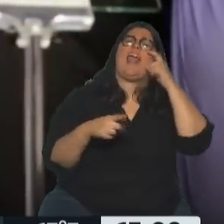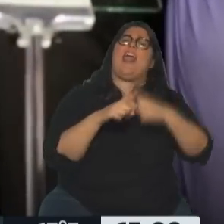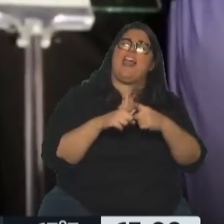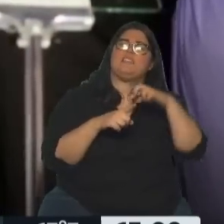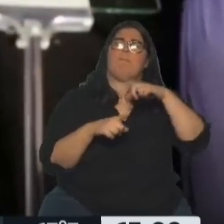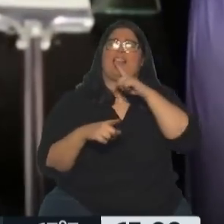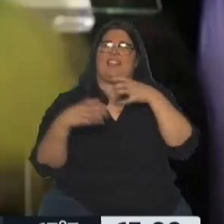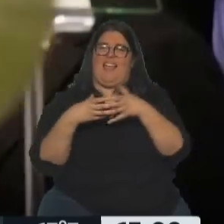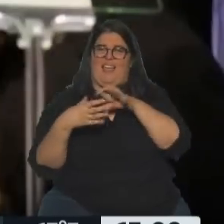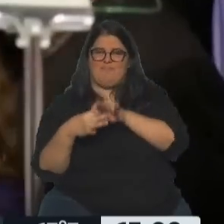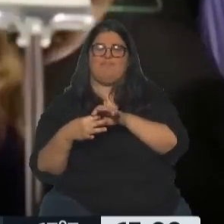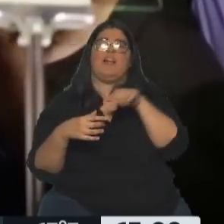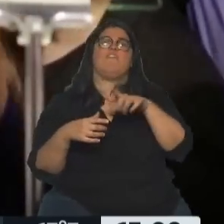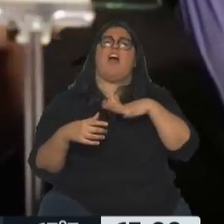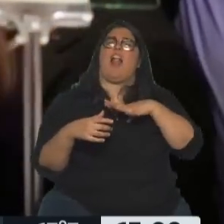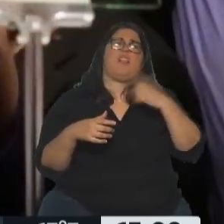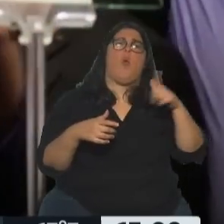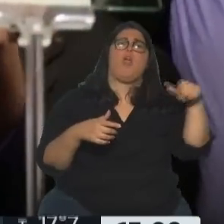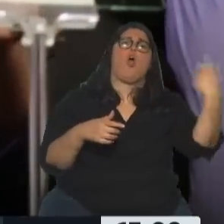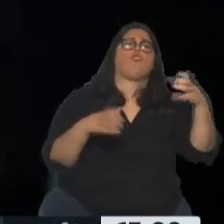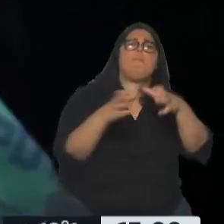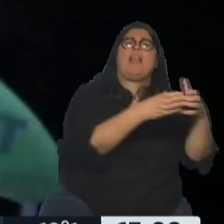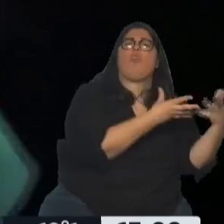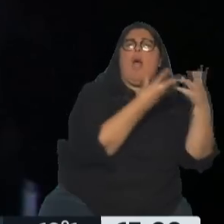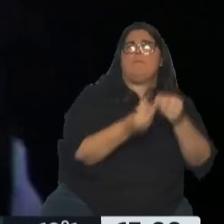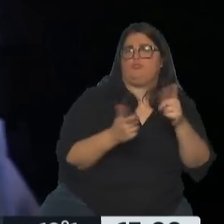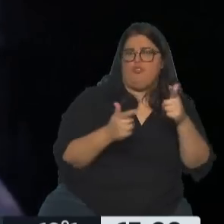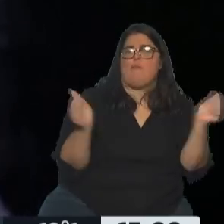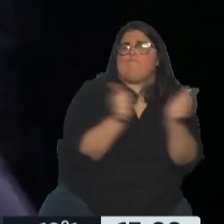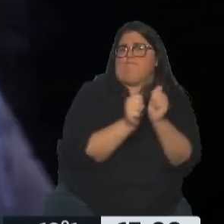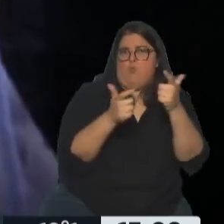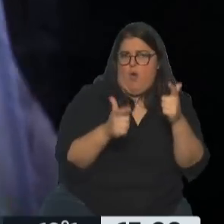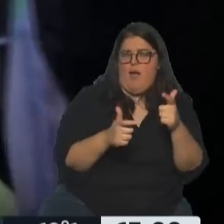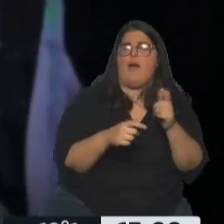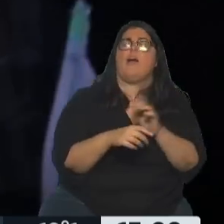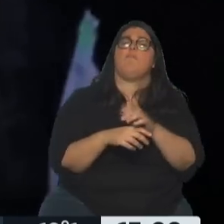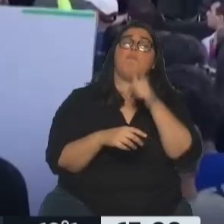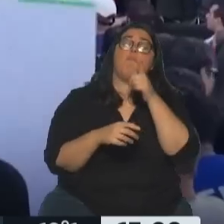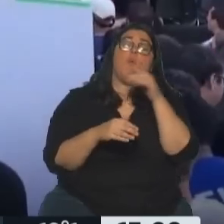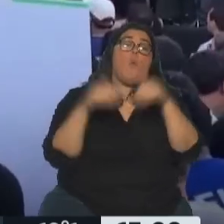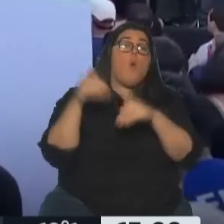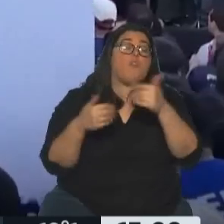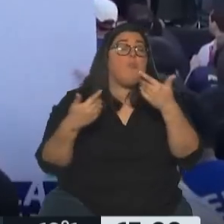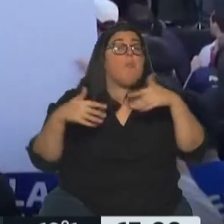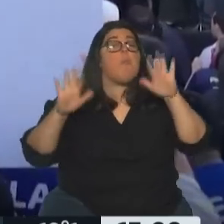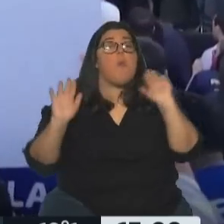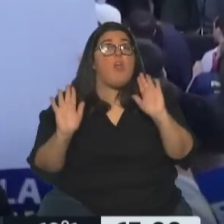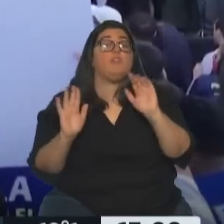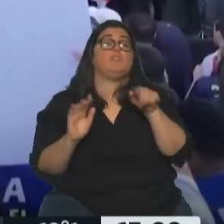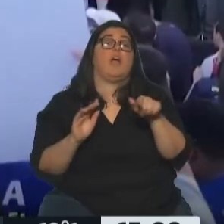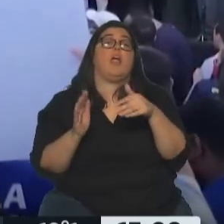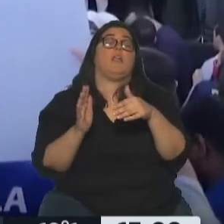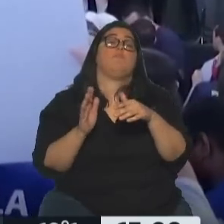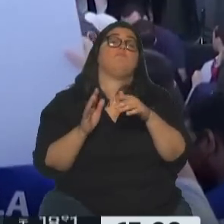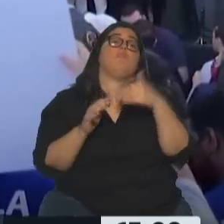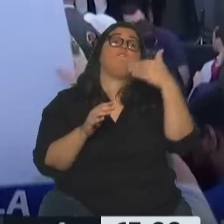tiene compañero de fórmula ni el respaldo de otros partidos, pero cuyos votos, según los sondeos, podrían ser determinantes en